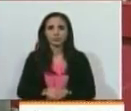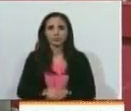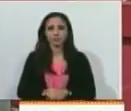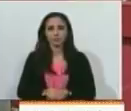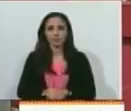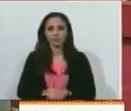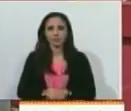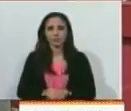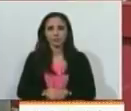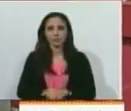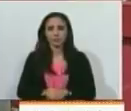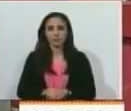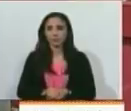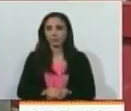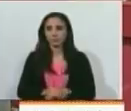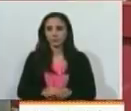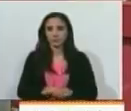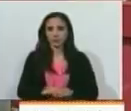allá, ¿ve?